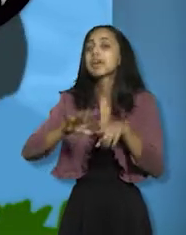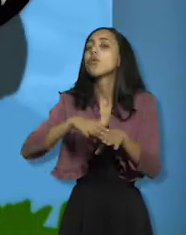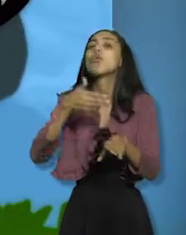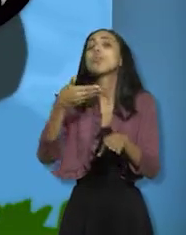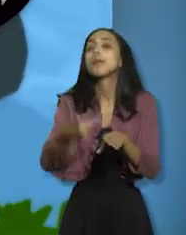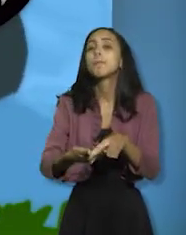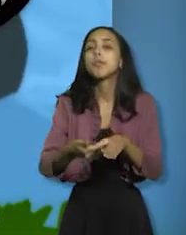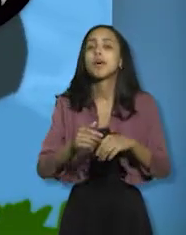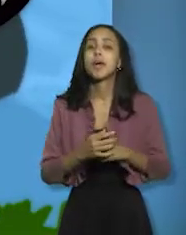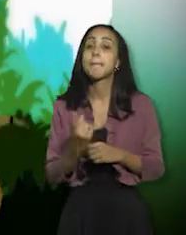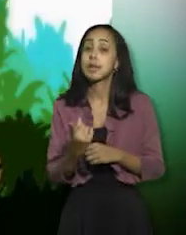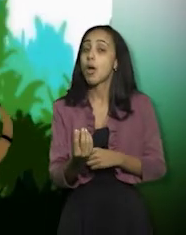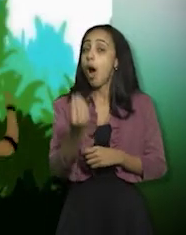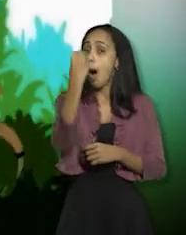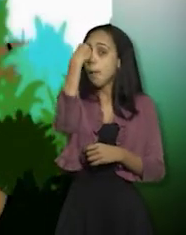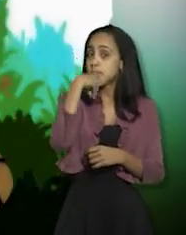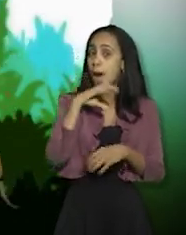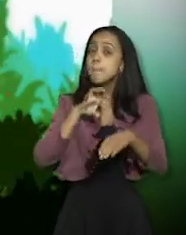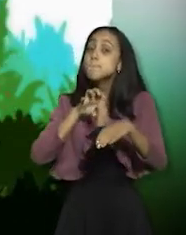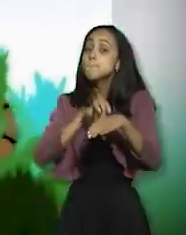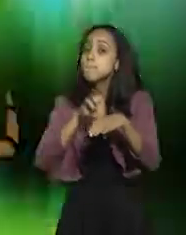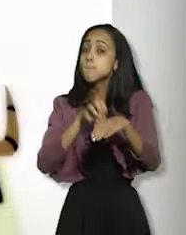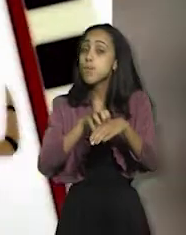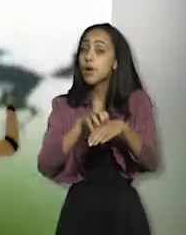Crunch, muerdo a Chama.